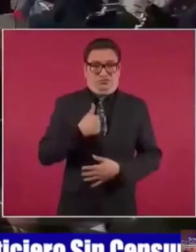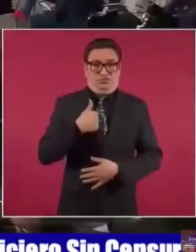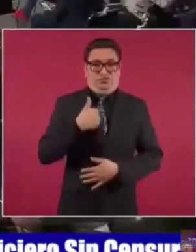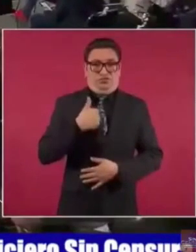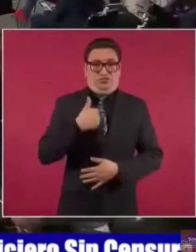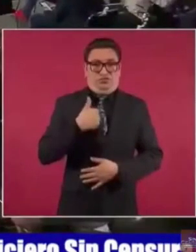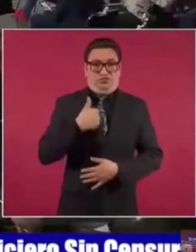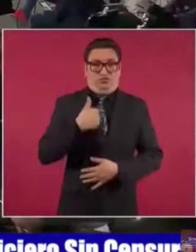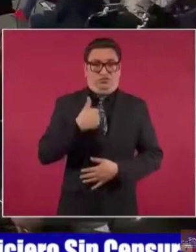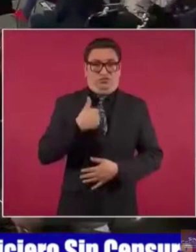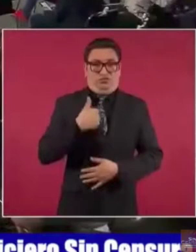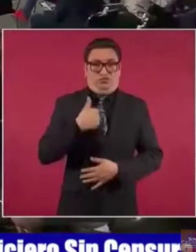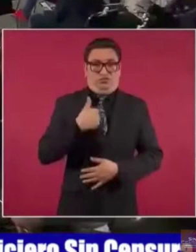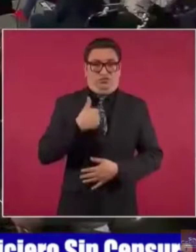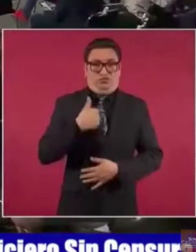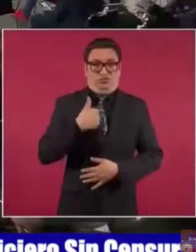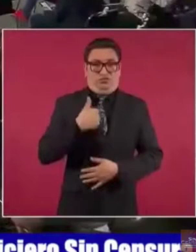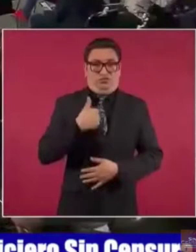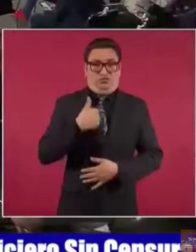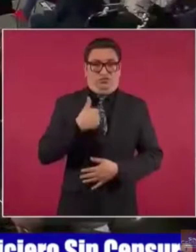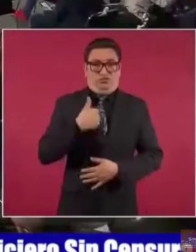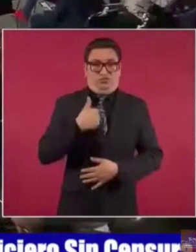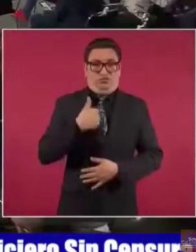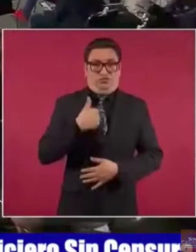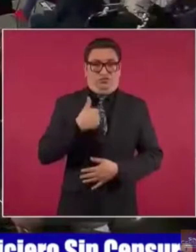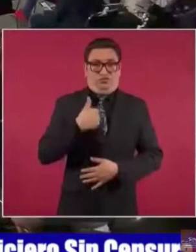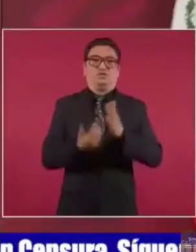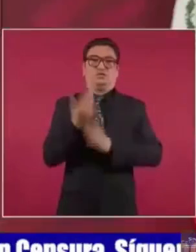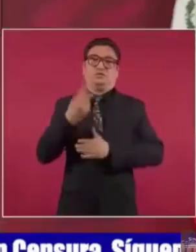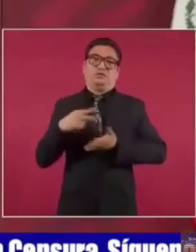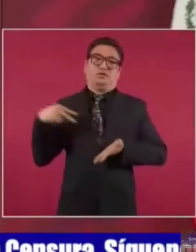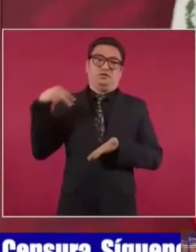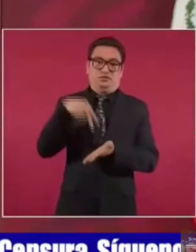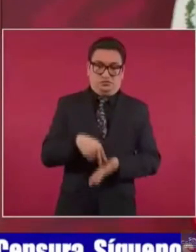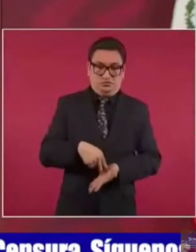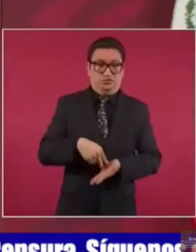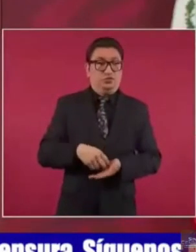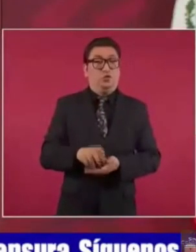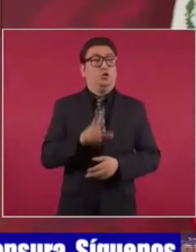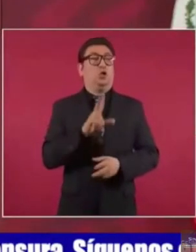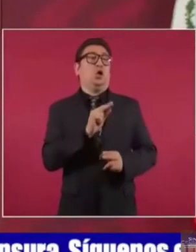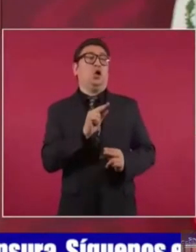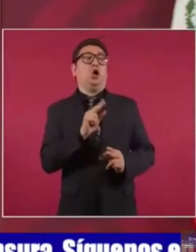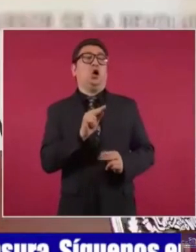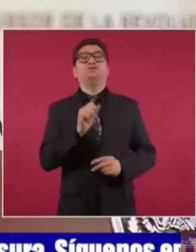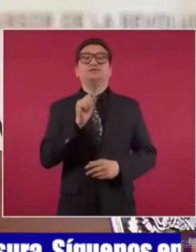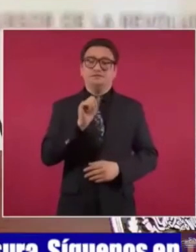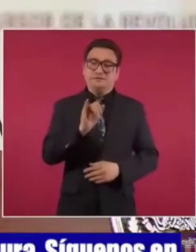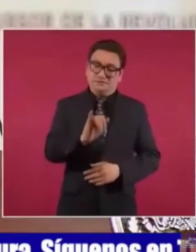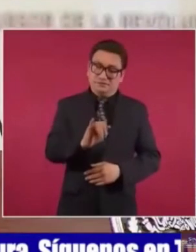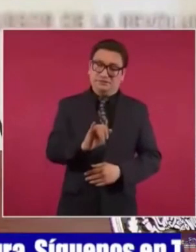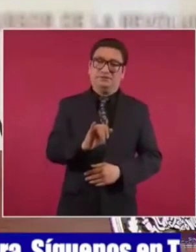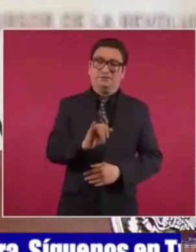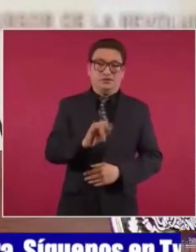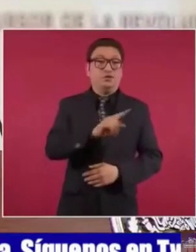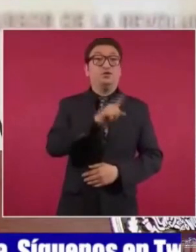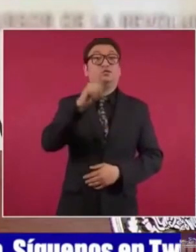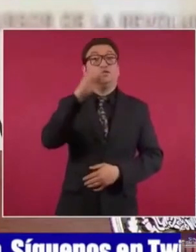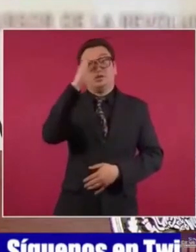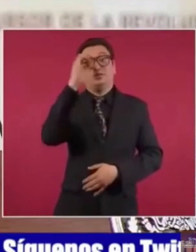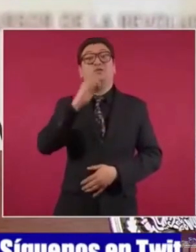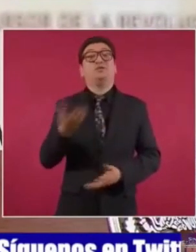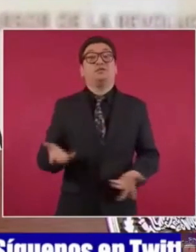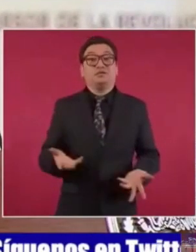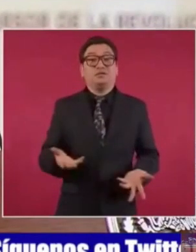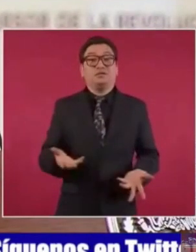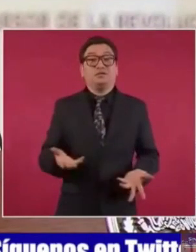memoria, un componente de orgullo nacional. Él ha hecho eso, parte de las mañaneras es reivindicar eso